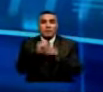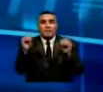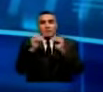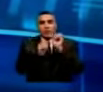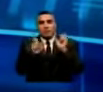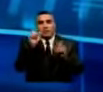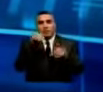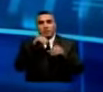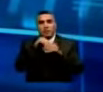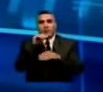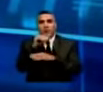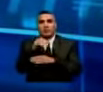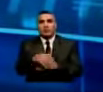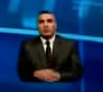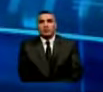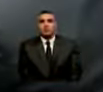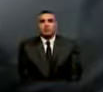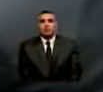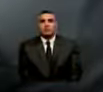país.